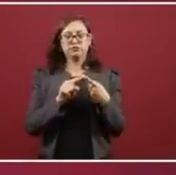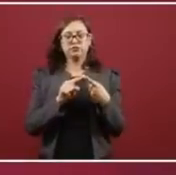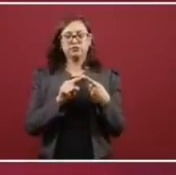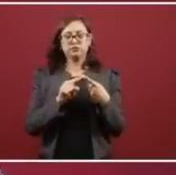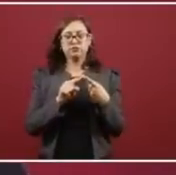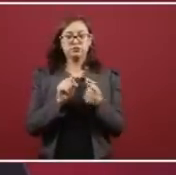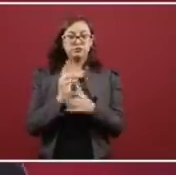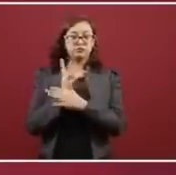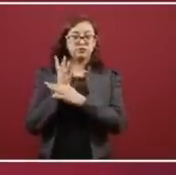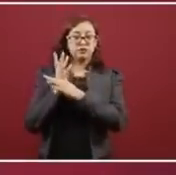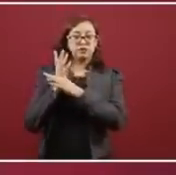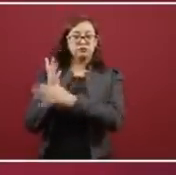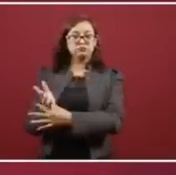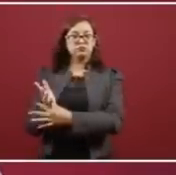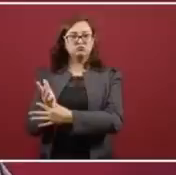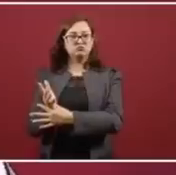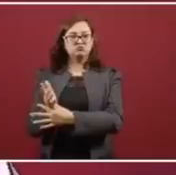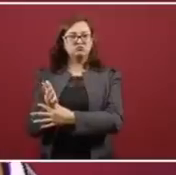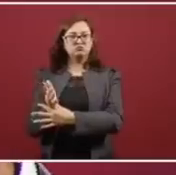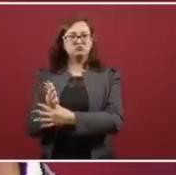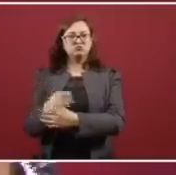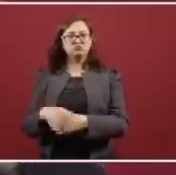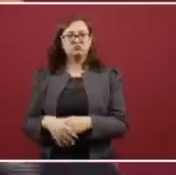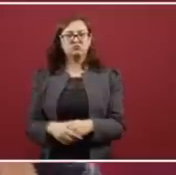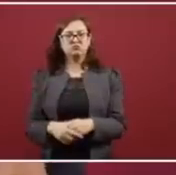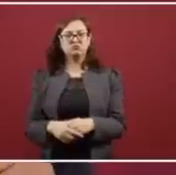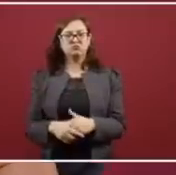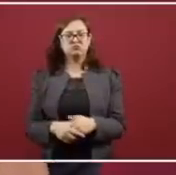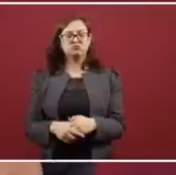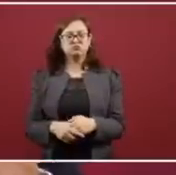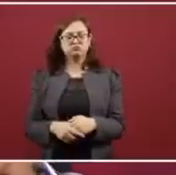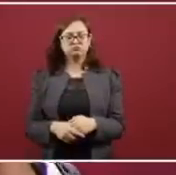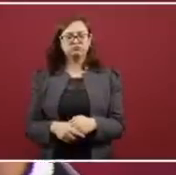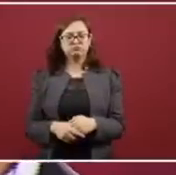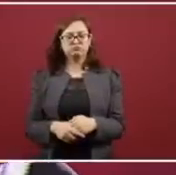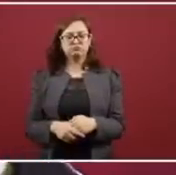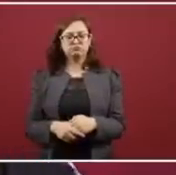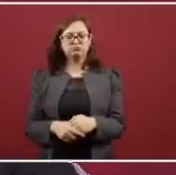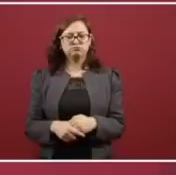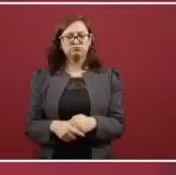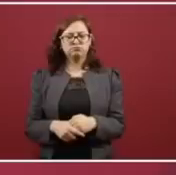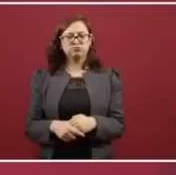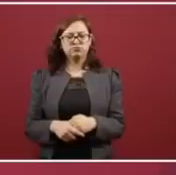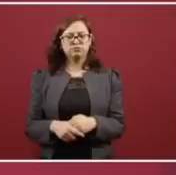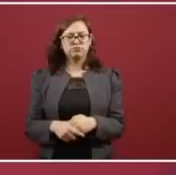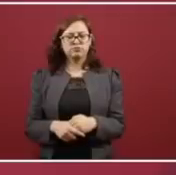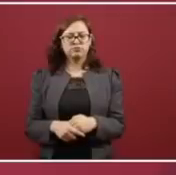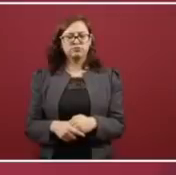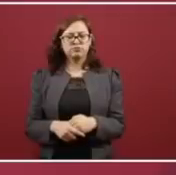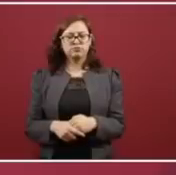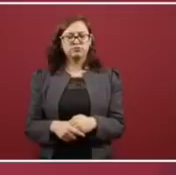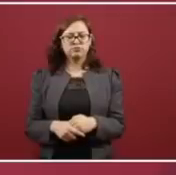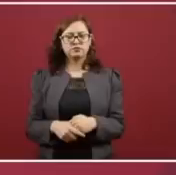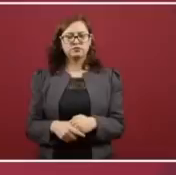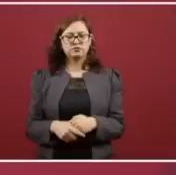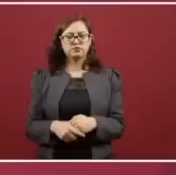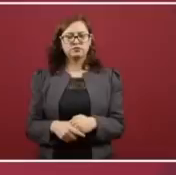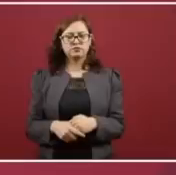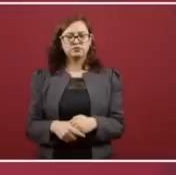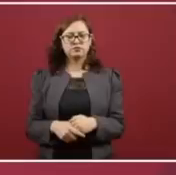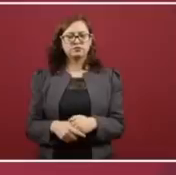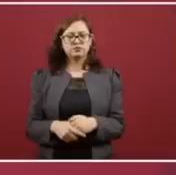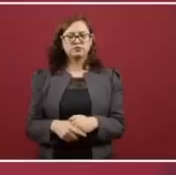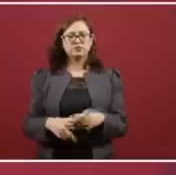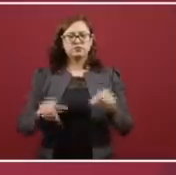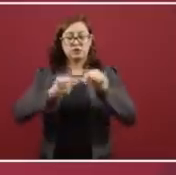dijo voy a ayudar para qué se alcance un